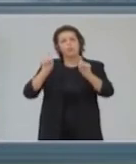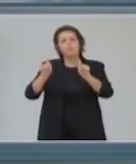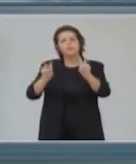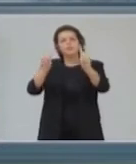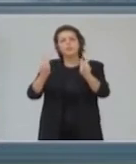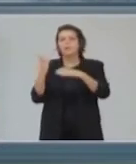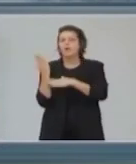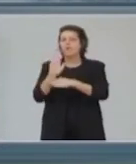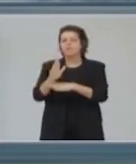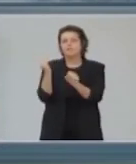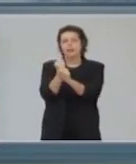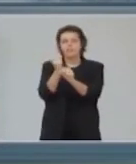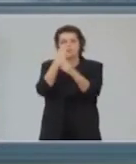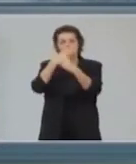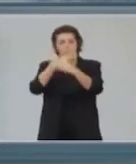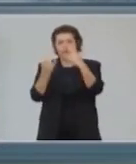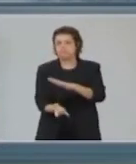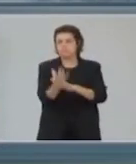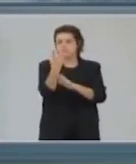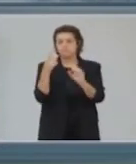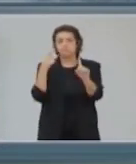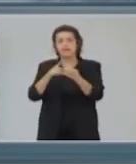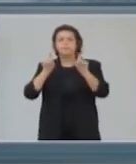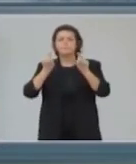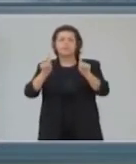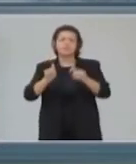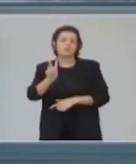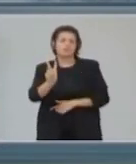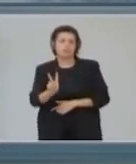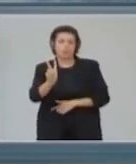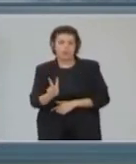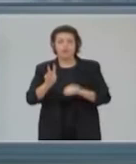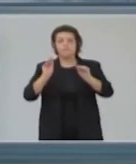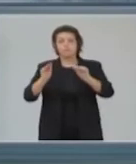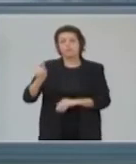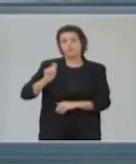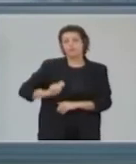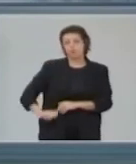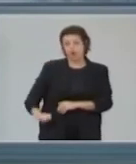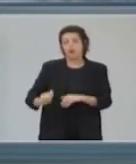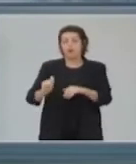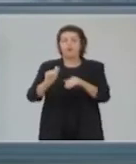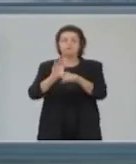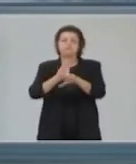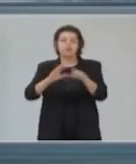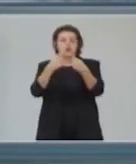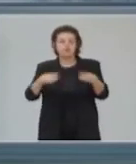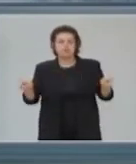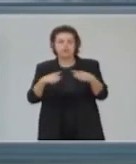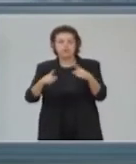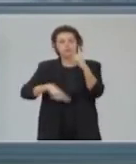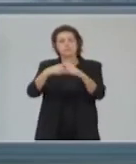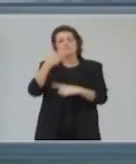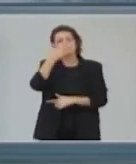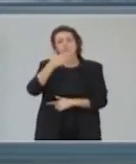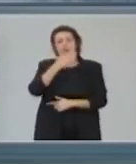nueva oferta de empleo público para profesores de secundaria, formación profesional, conservatorios y escuelas